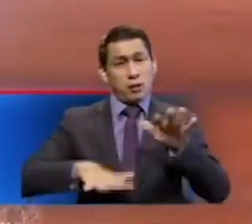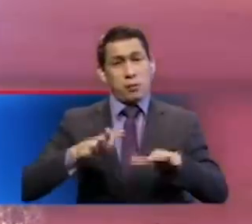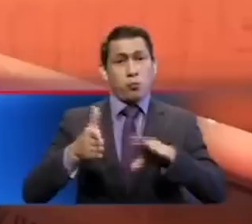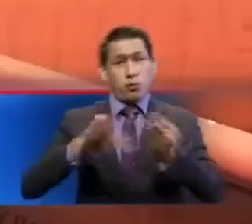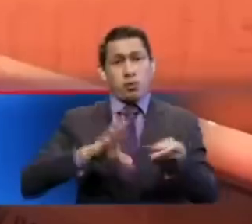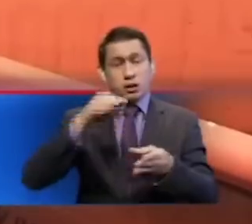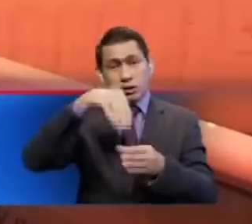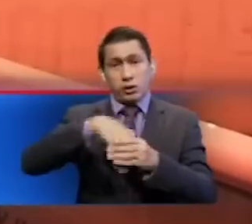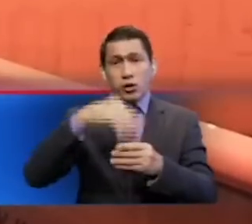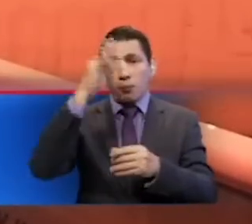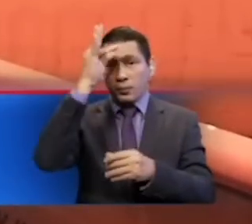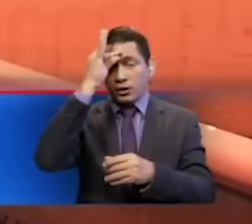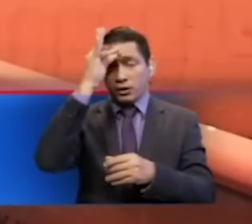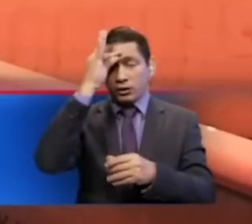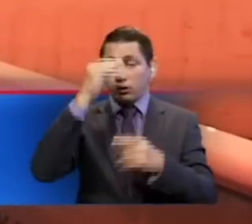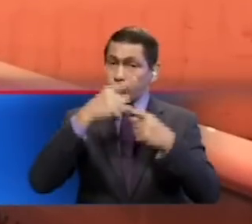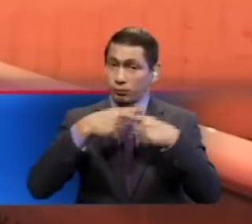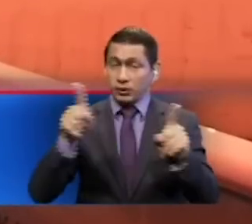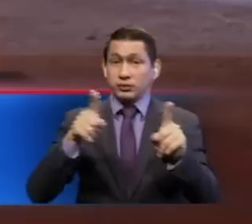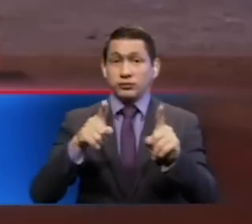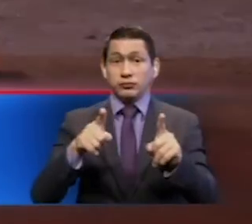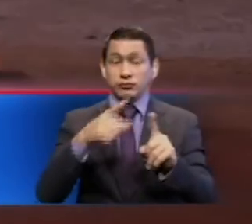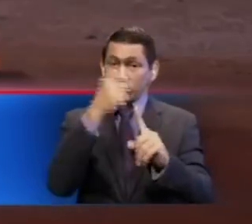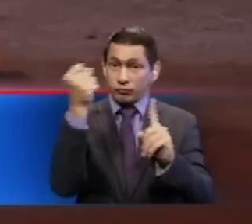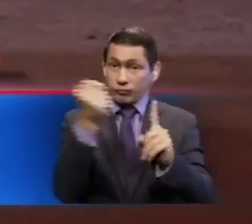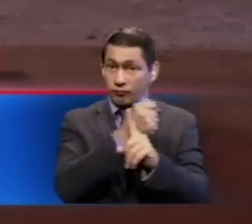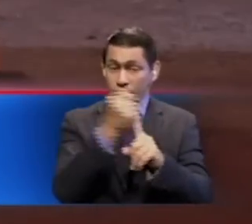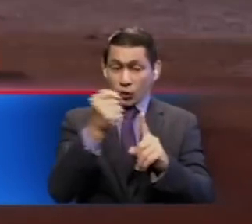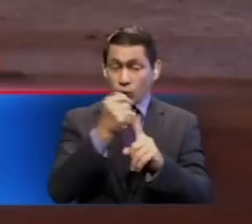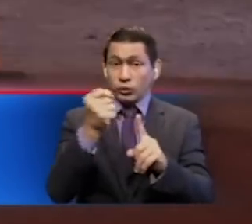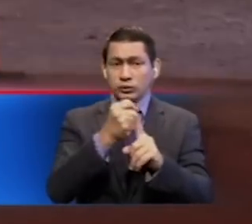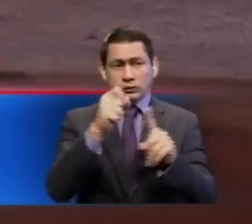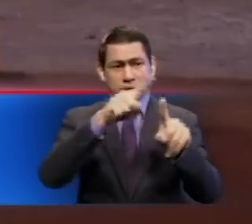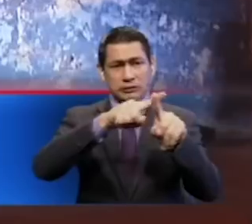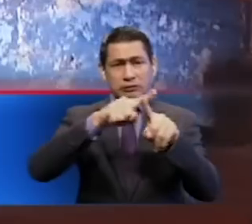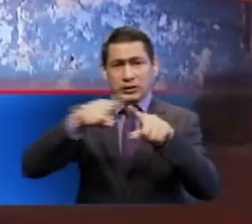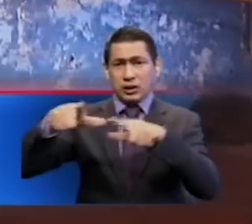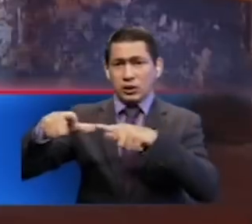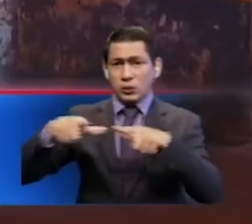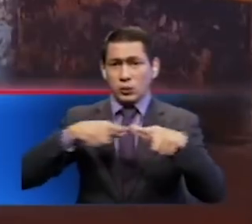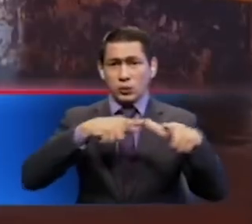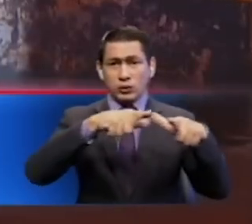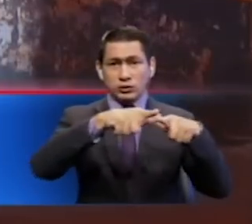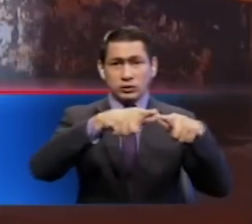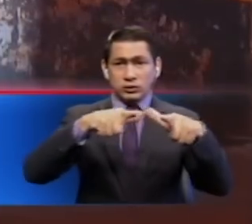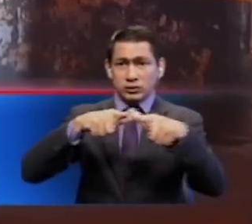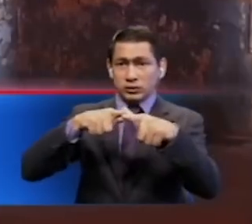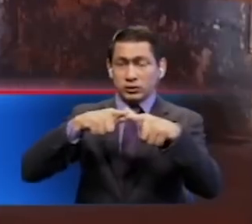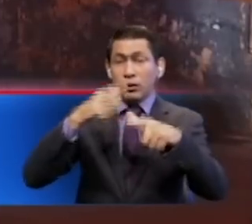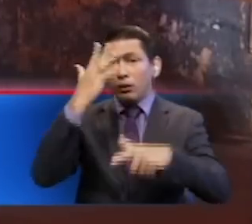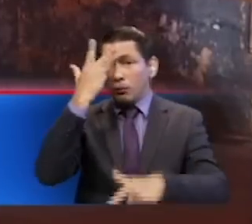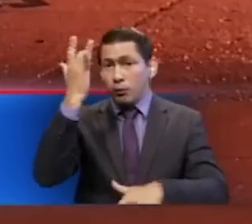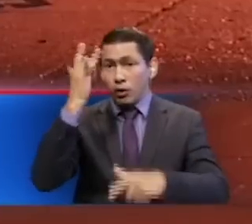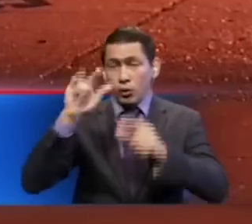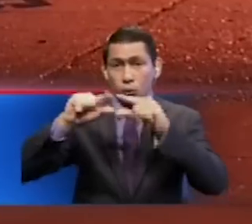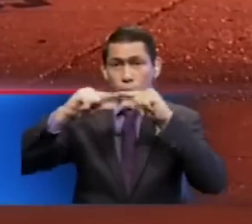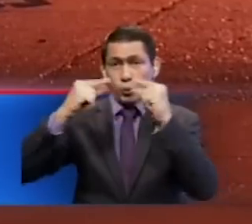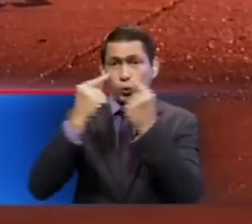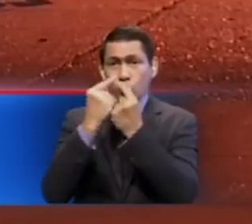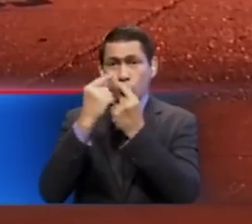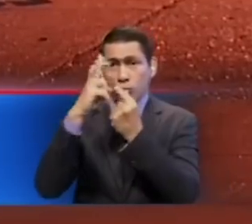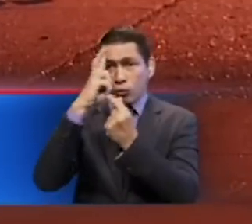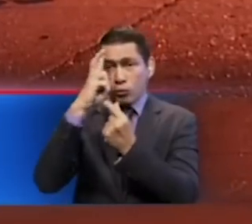hospital. Los ataques a bala perpetrados en las últimas horas serían retaliaciones ordenadas por cabecillas de